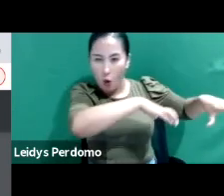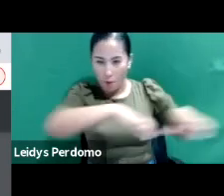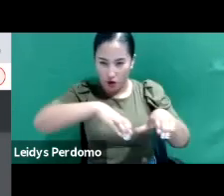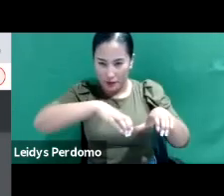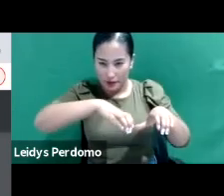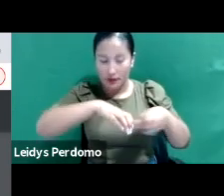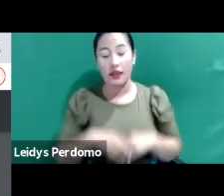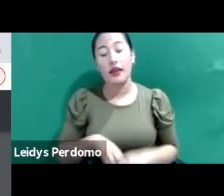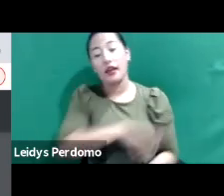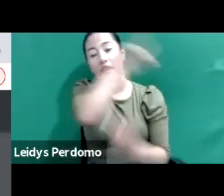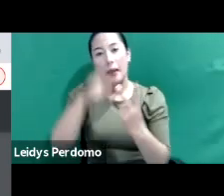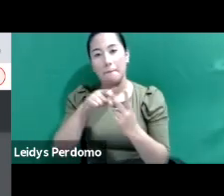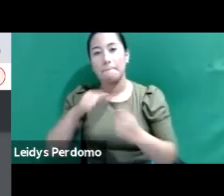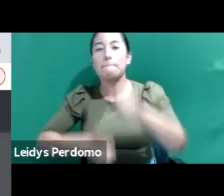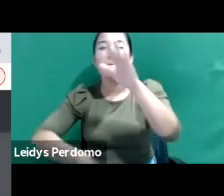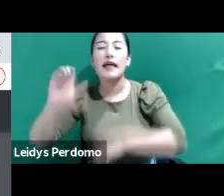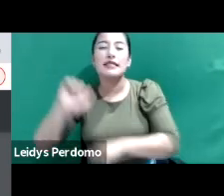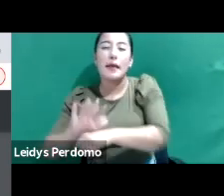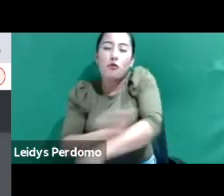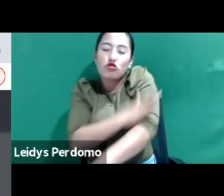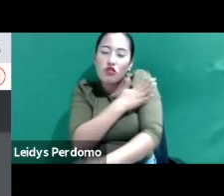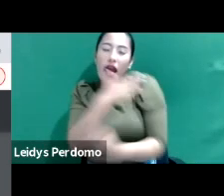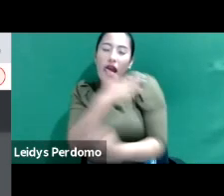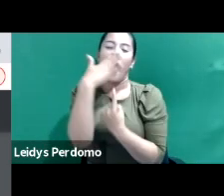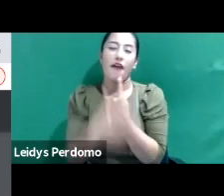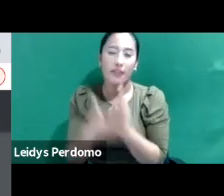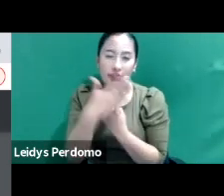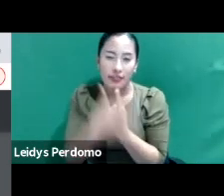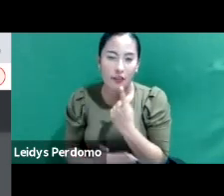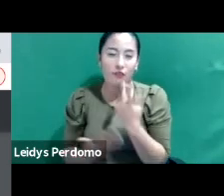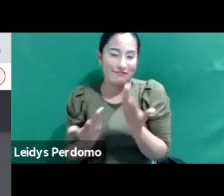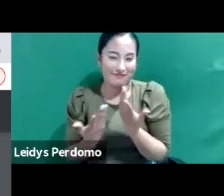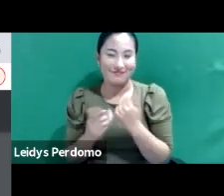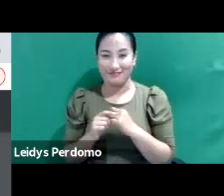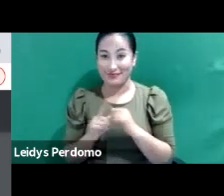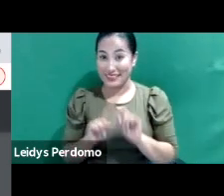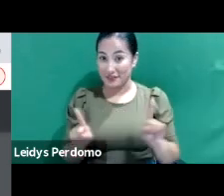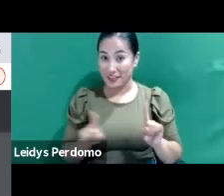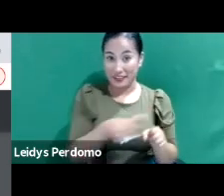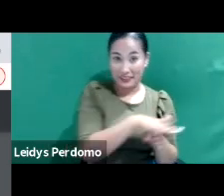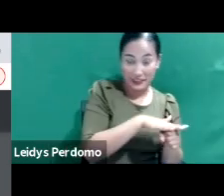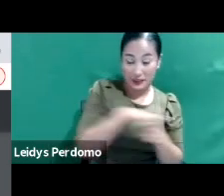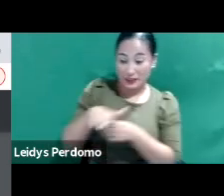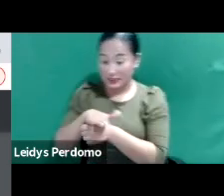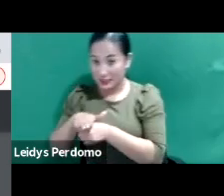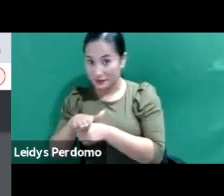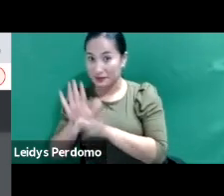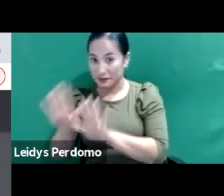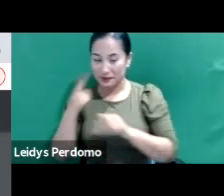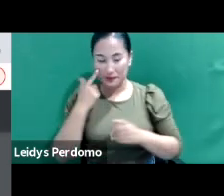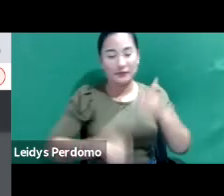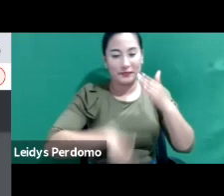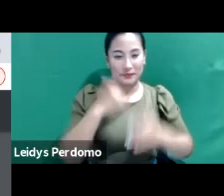más hacia lo emocional o afectivo, ¿vale? Entonces vamos a hacer como esa diferencia. Entonces vamos a comenzar con este caso. Entonces